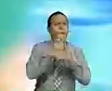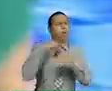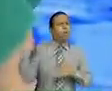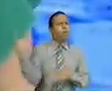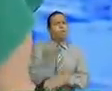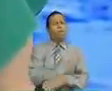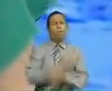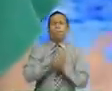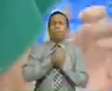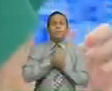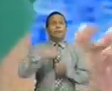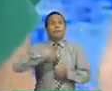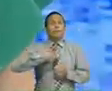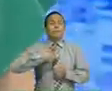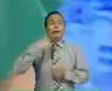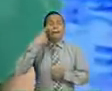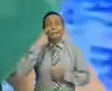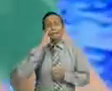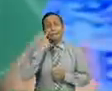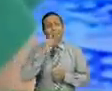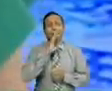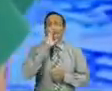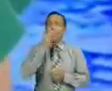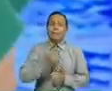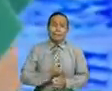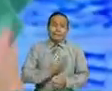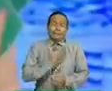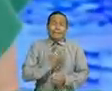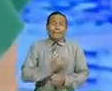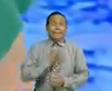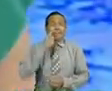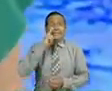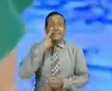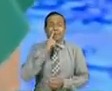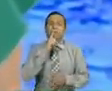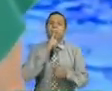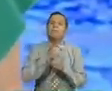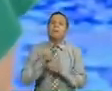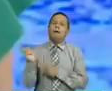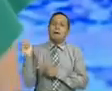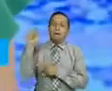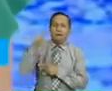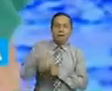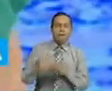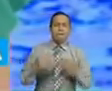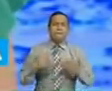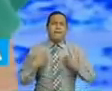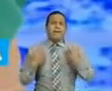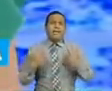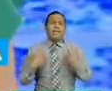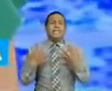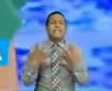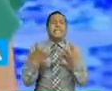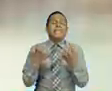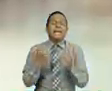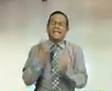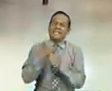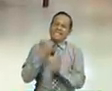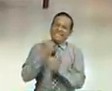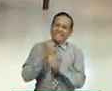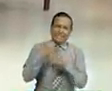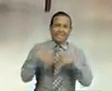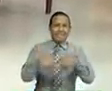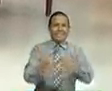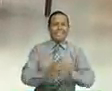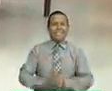soy llorona, se me estaban saliendo las lágrimas, pero de la emoción. Regreso feliz, con mucha ilusión y con ganas de hacer bien las cosas. Se trata de